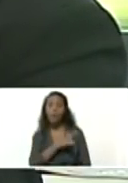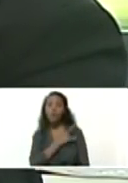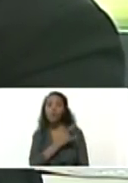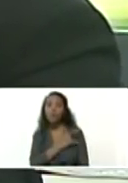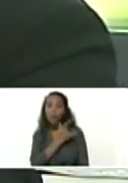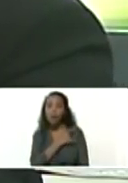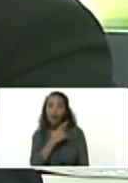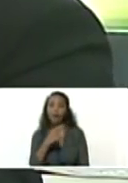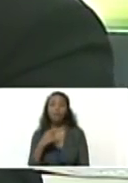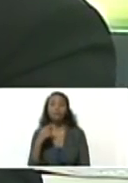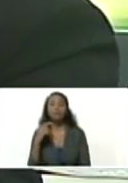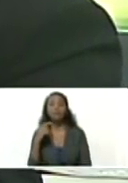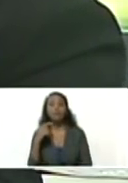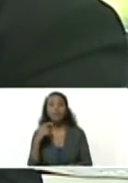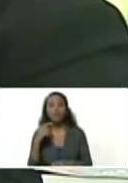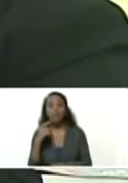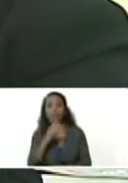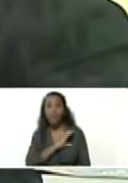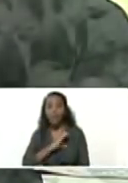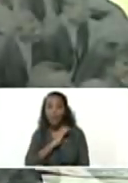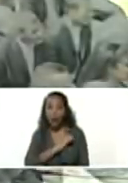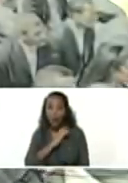teológica evangélica.